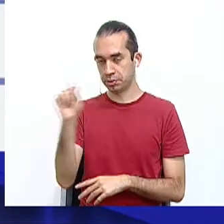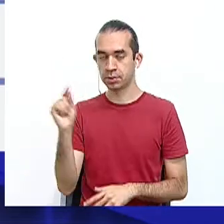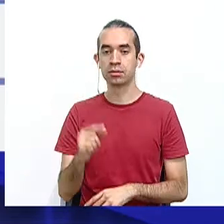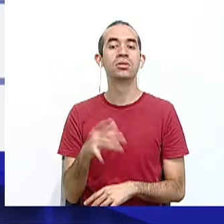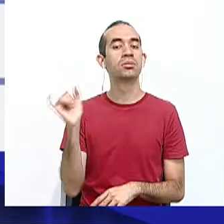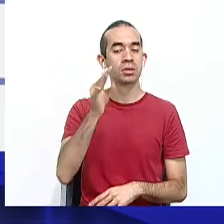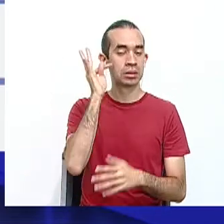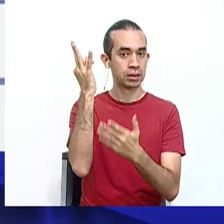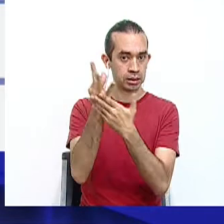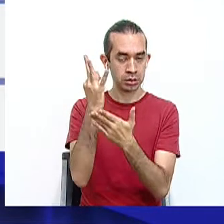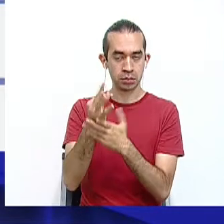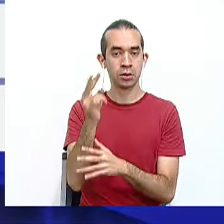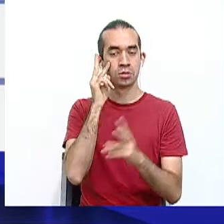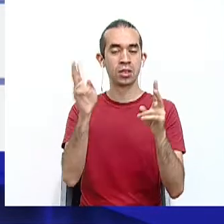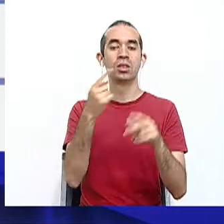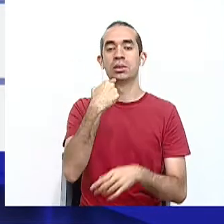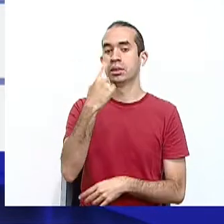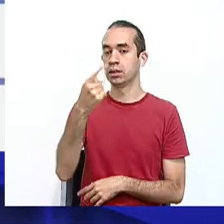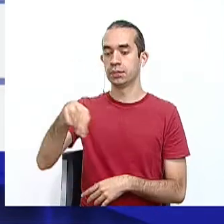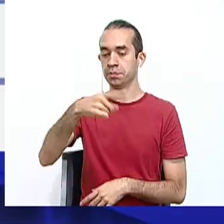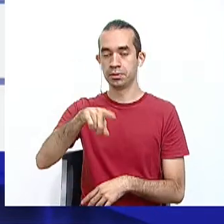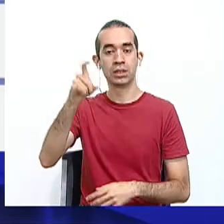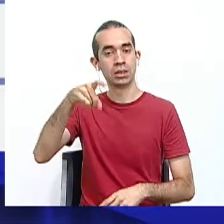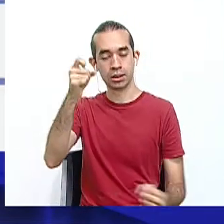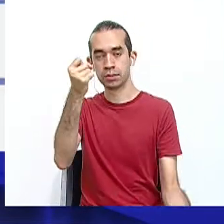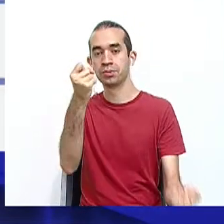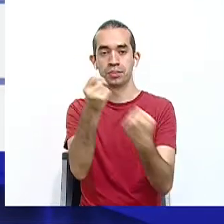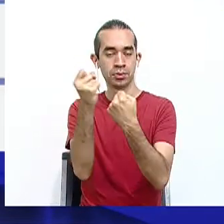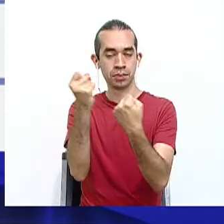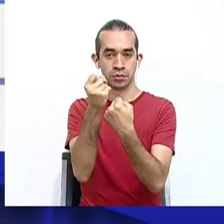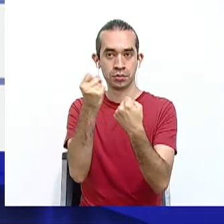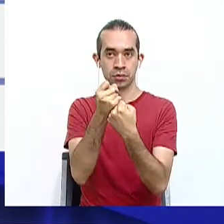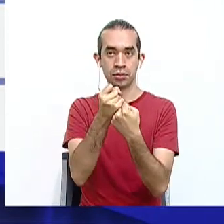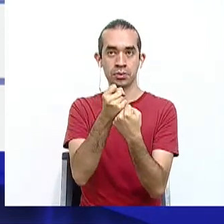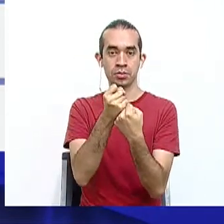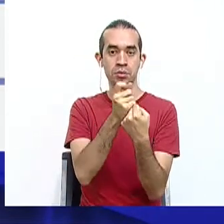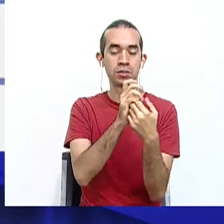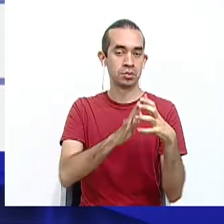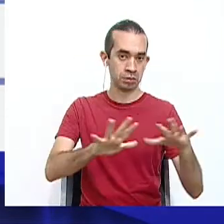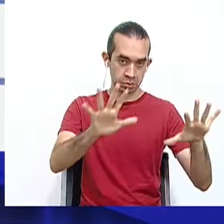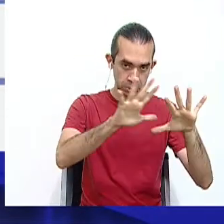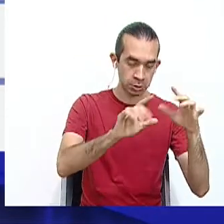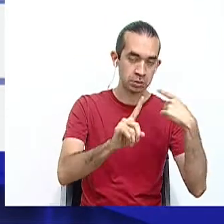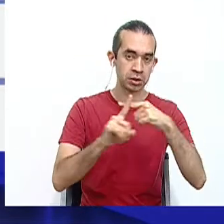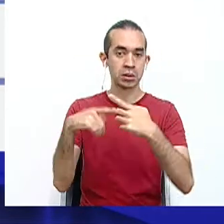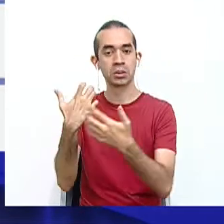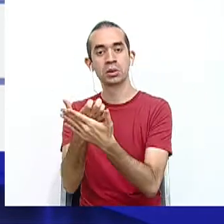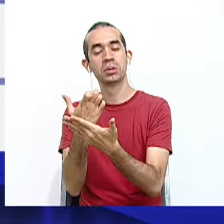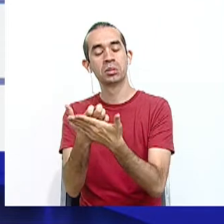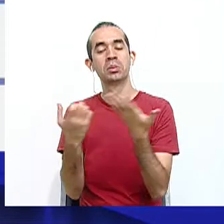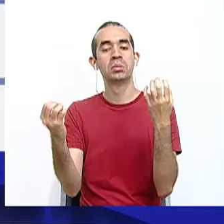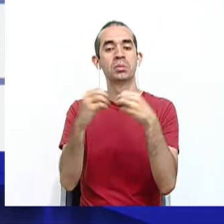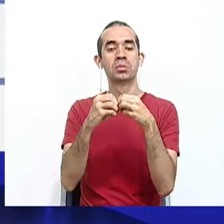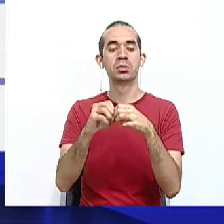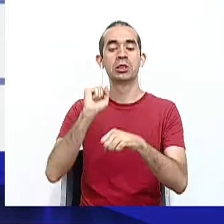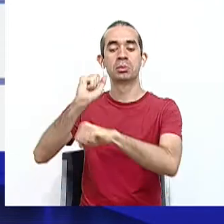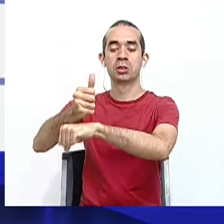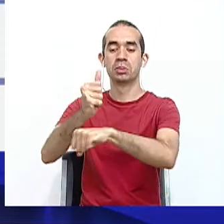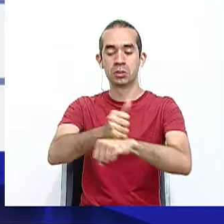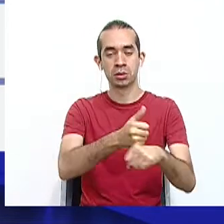de que ellos consideran necesaria el apoyo tanto de espacio como económico para crear más espacios